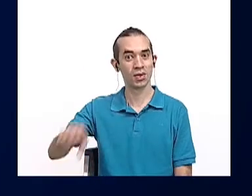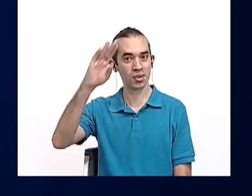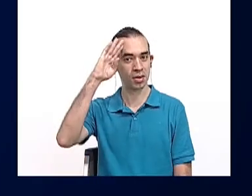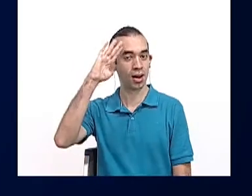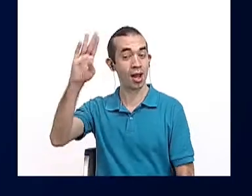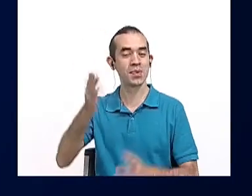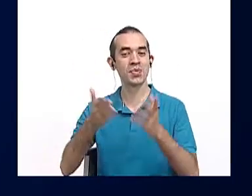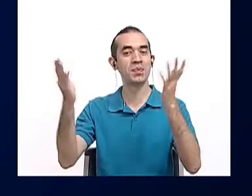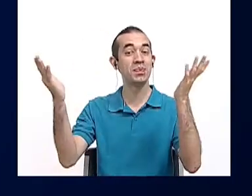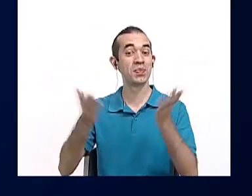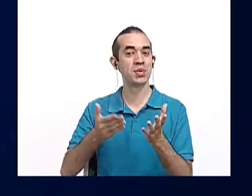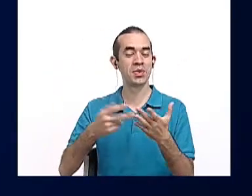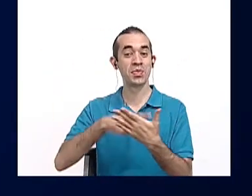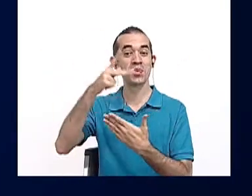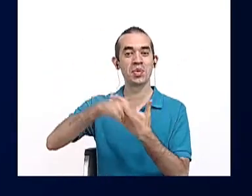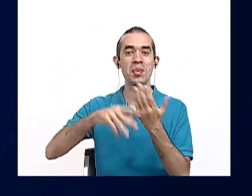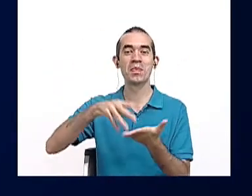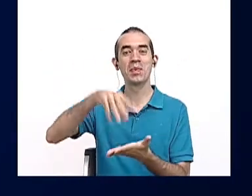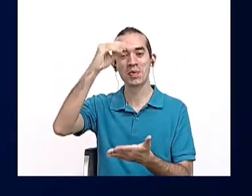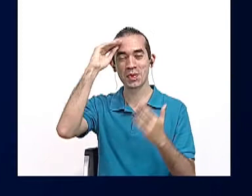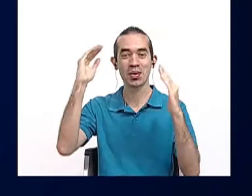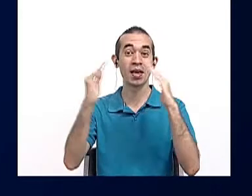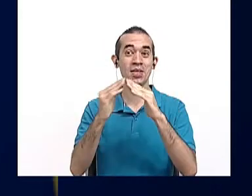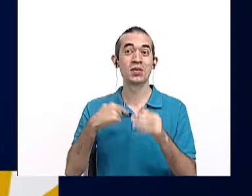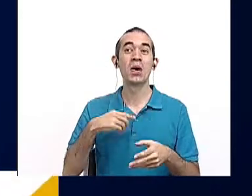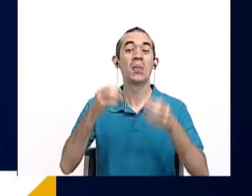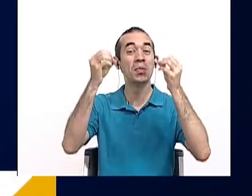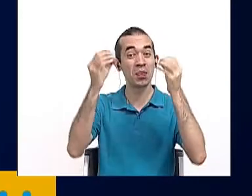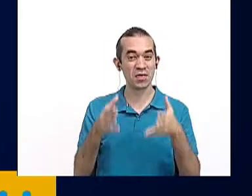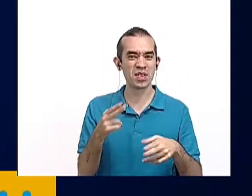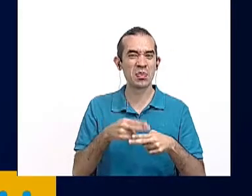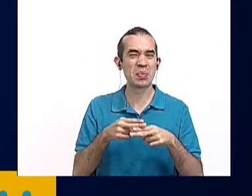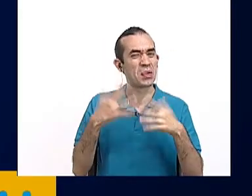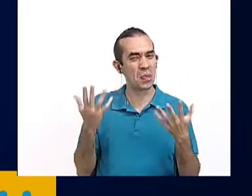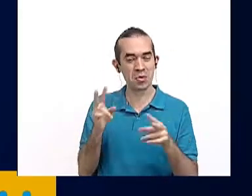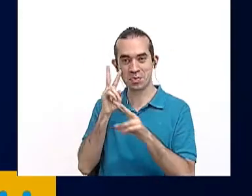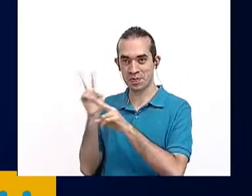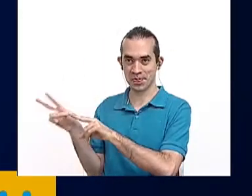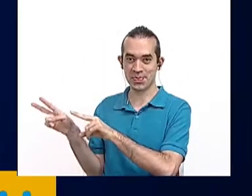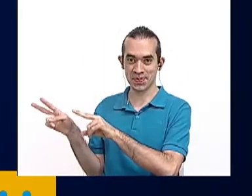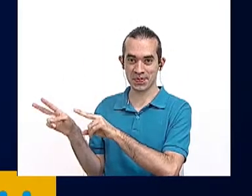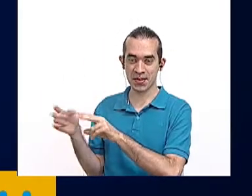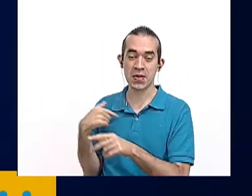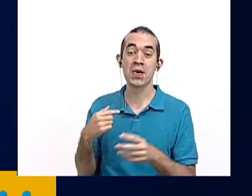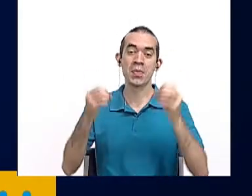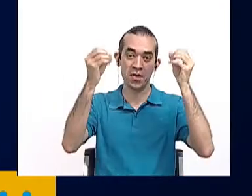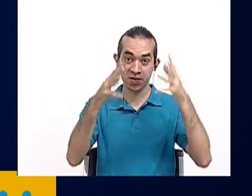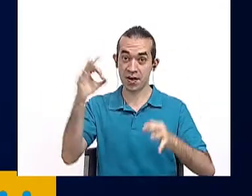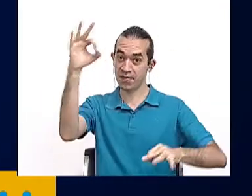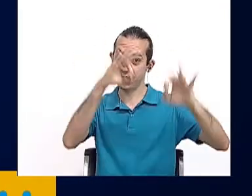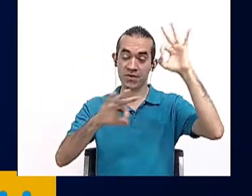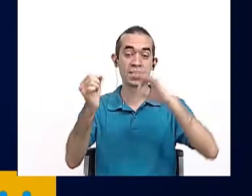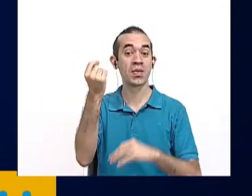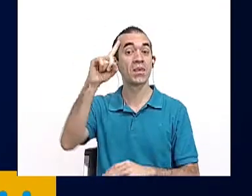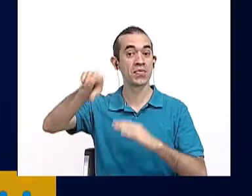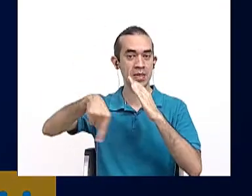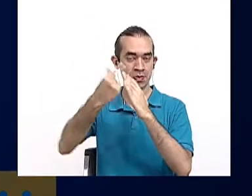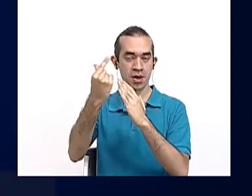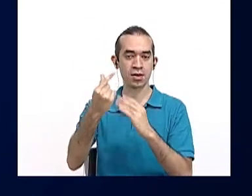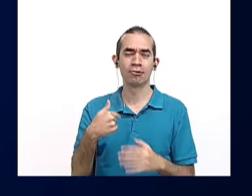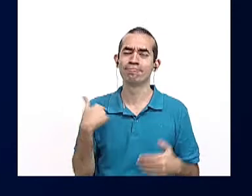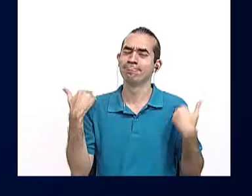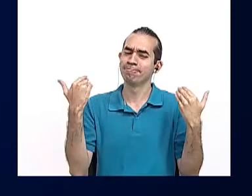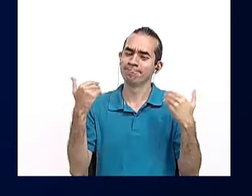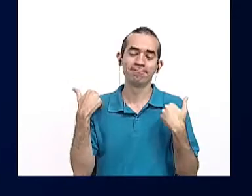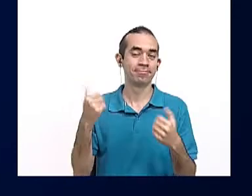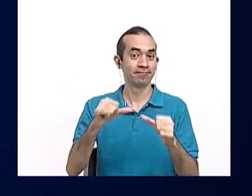Hola, bienvenidos a su programa Aprendo en Casa. Soy la profesora Andrea Arias Quesada de Física de 11º año y qué dicha que